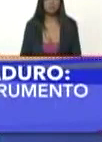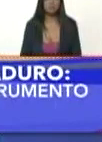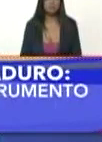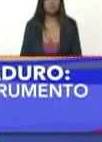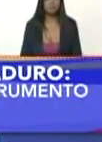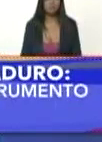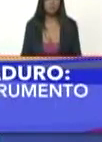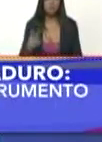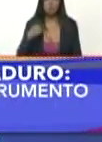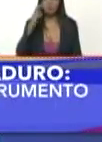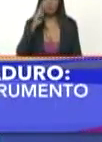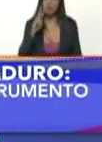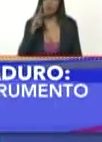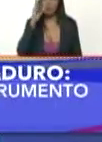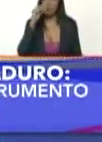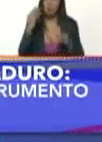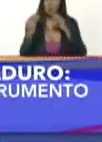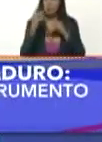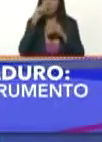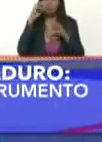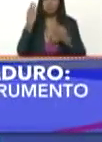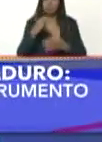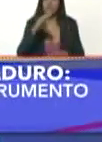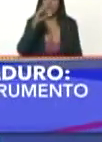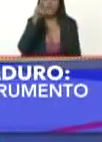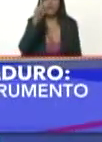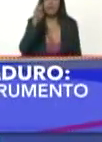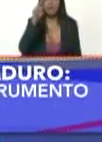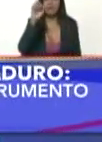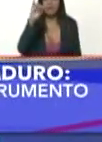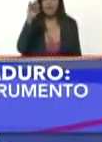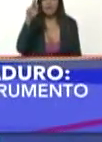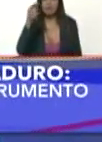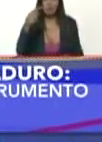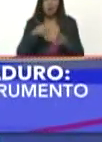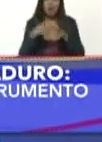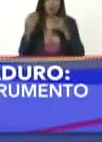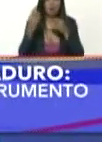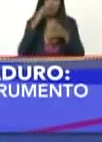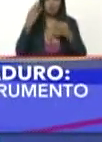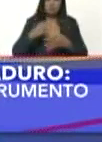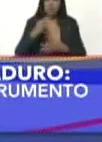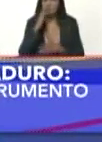Uno ve hablando a un oficial como Craig Faller, y no está hablando un oficial,